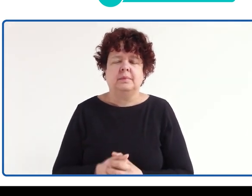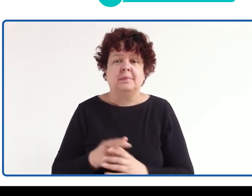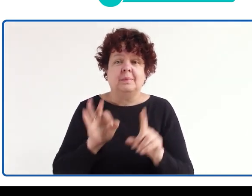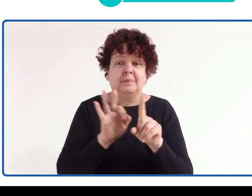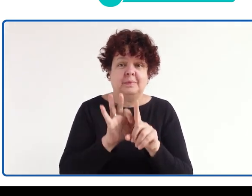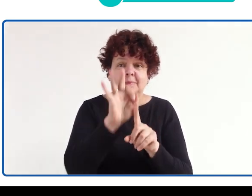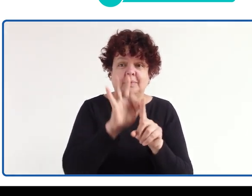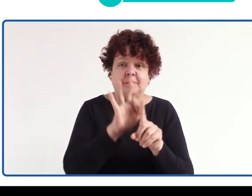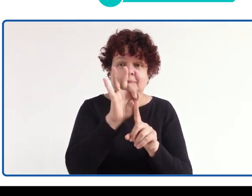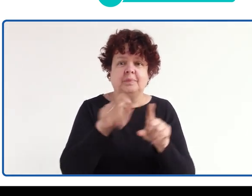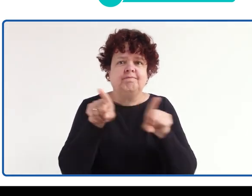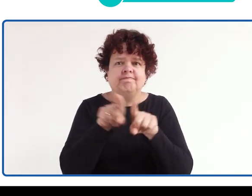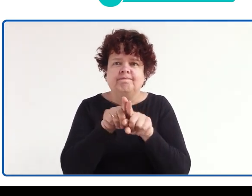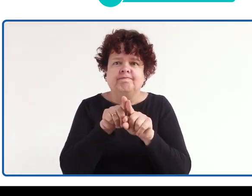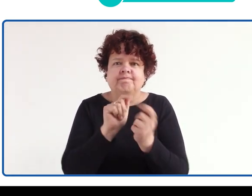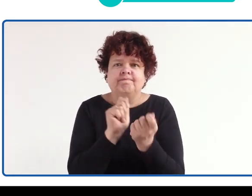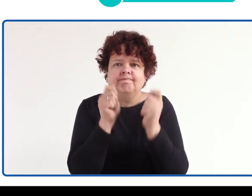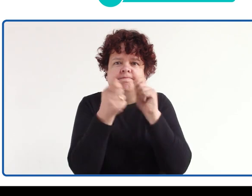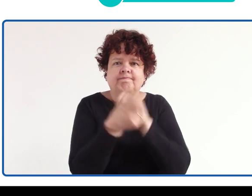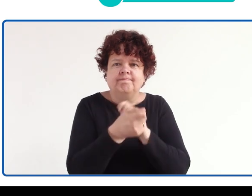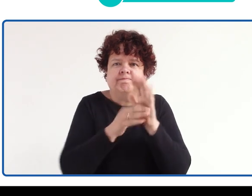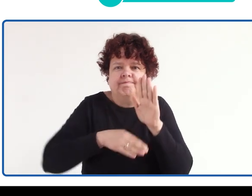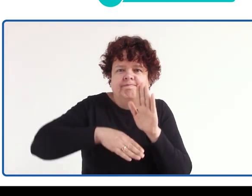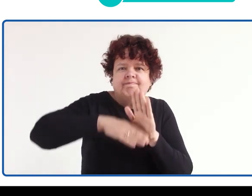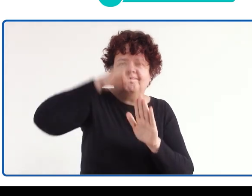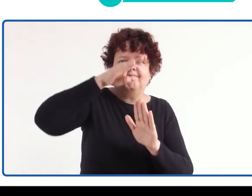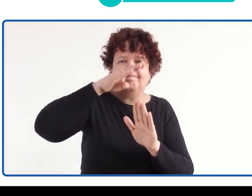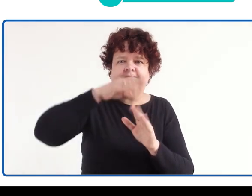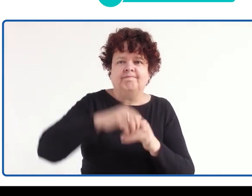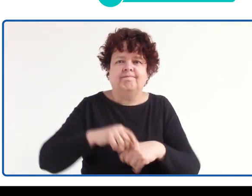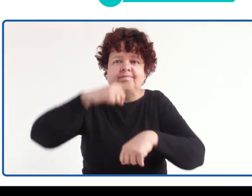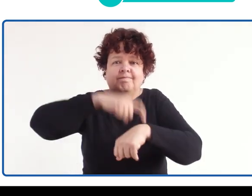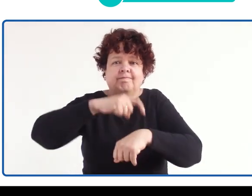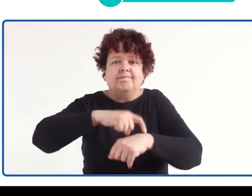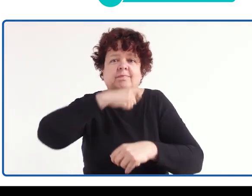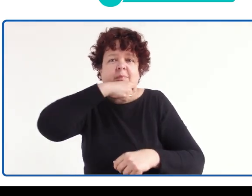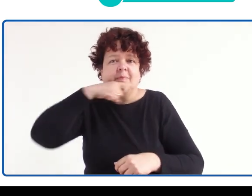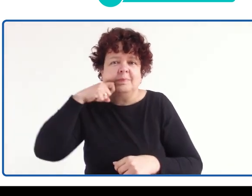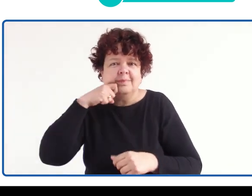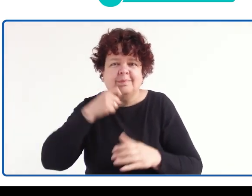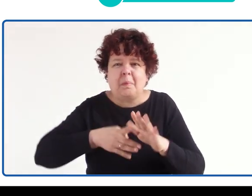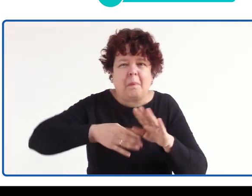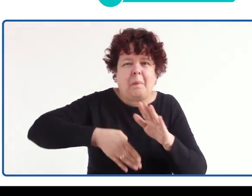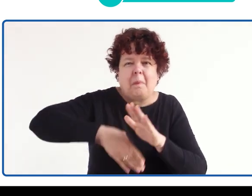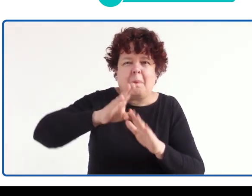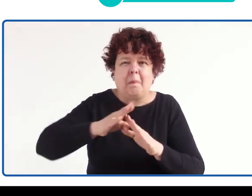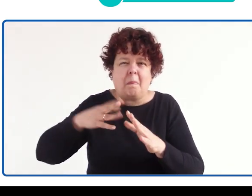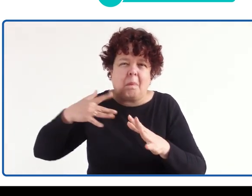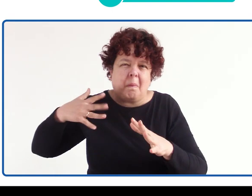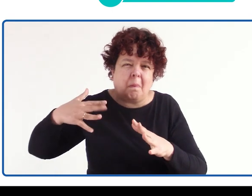La temperatura también ha aumentado. El periodo de sequía es más